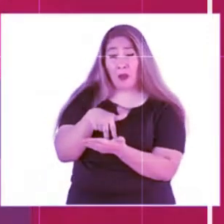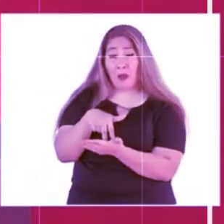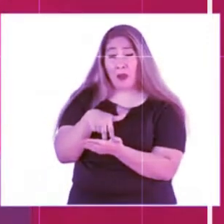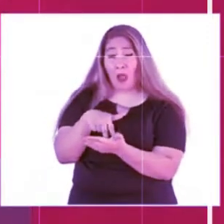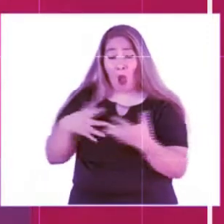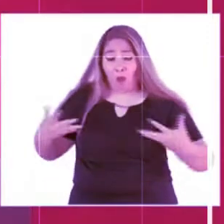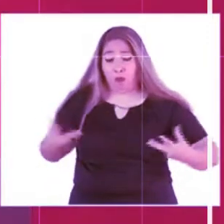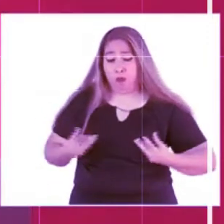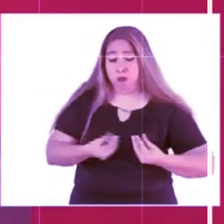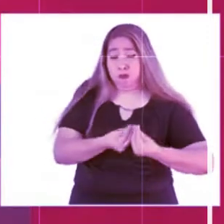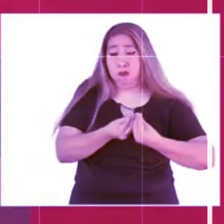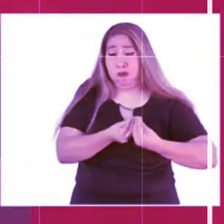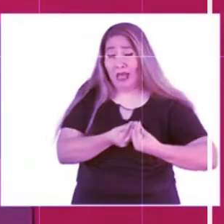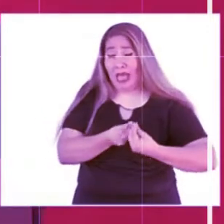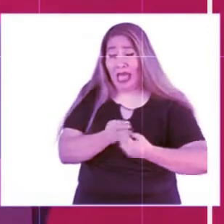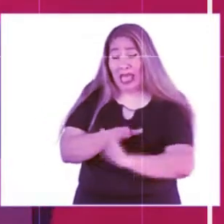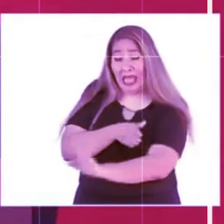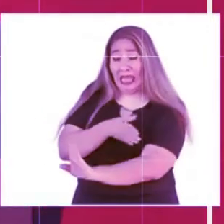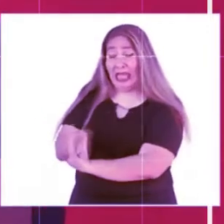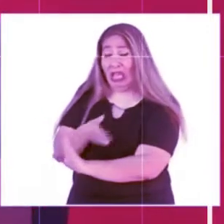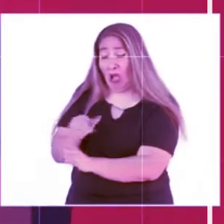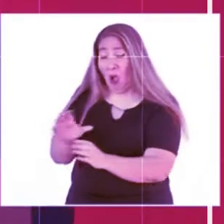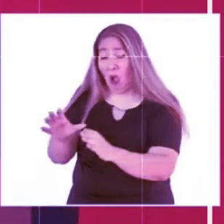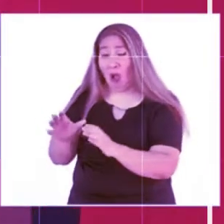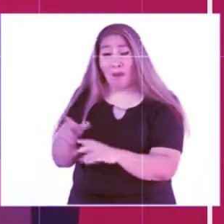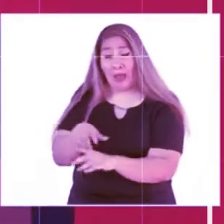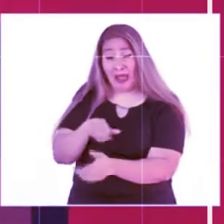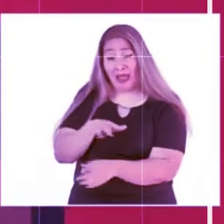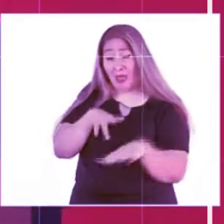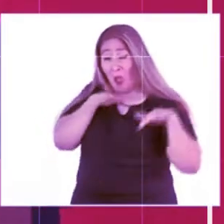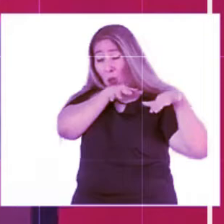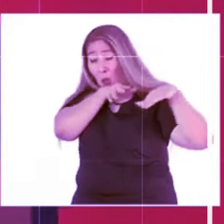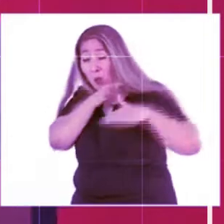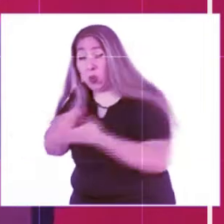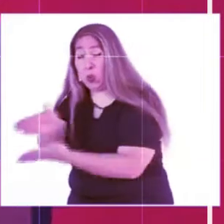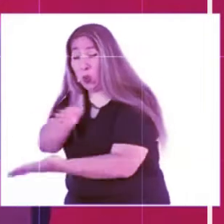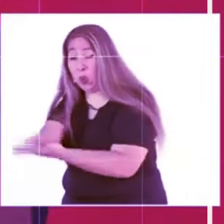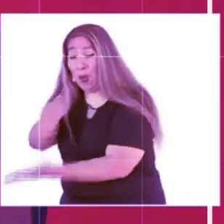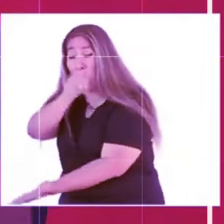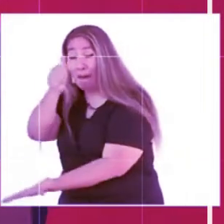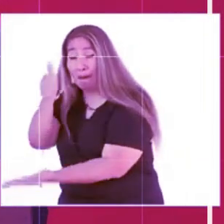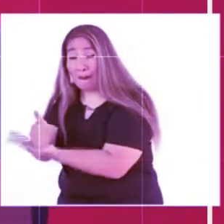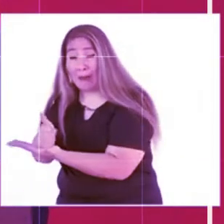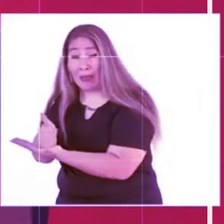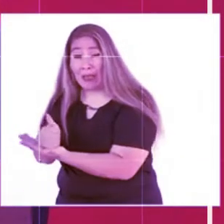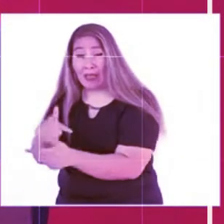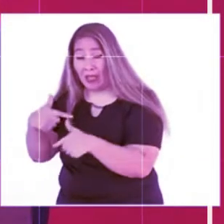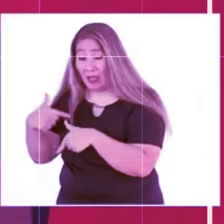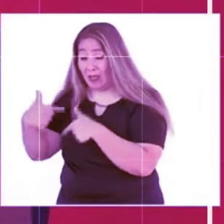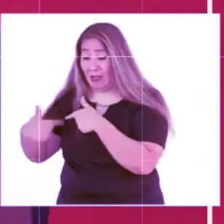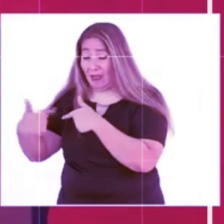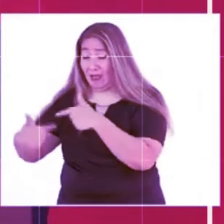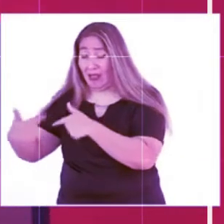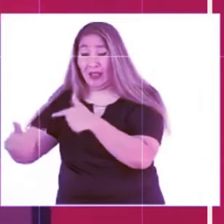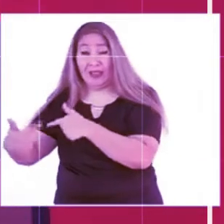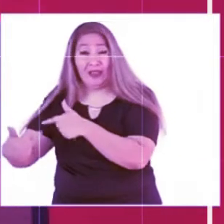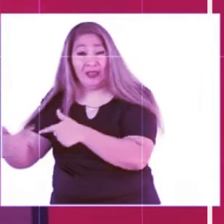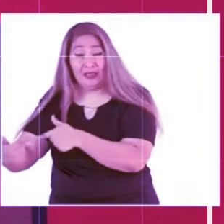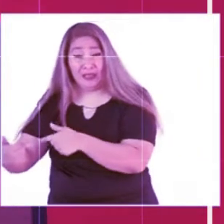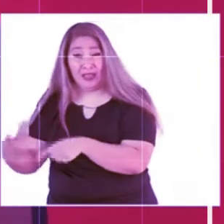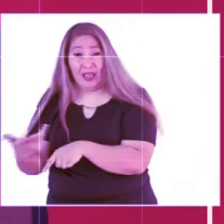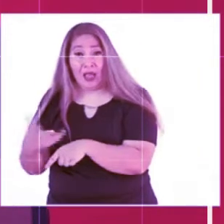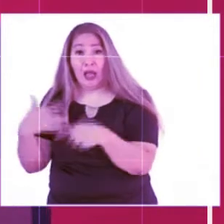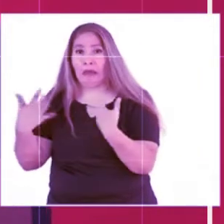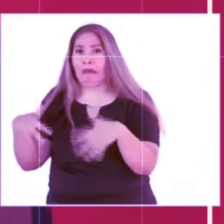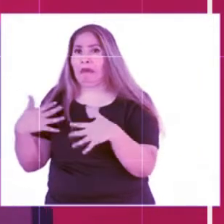sus fuerzas para atacar la ciudad. Es muy probable que durante la refriega